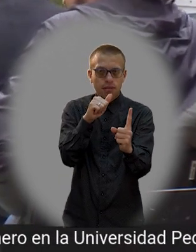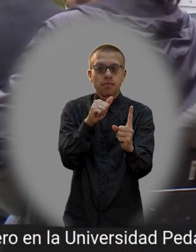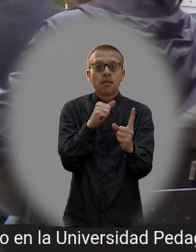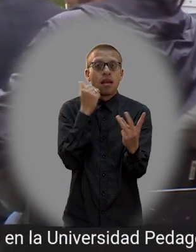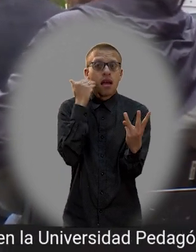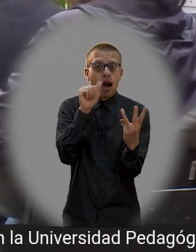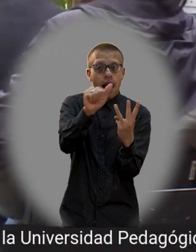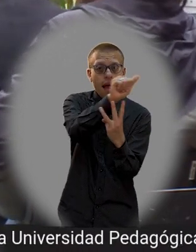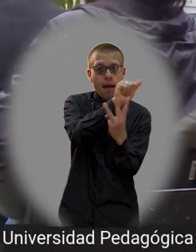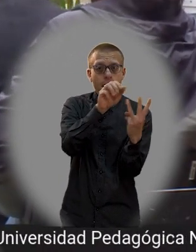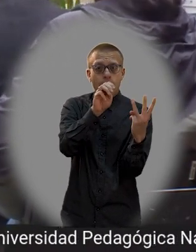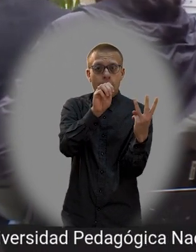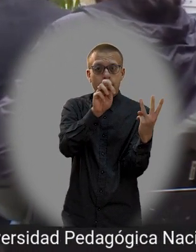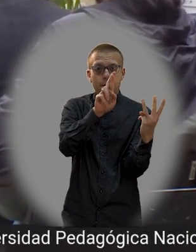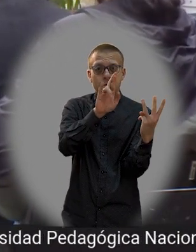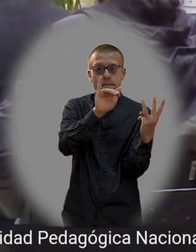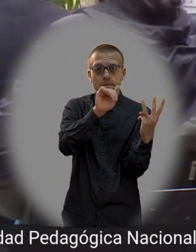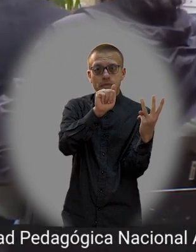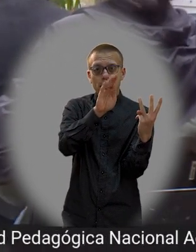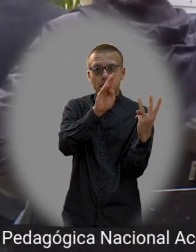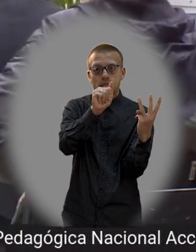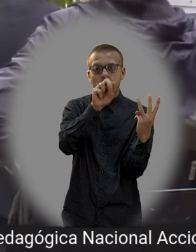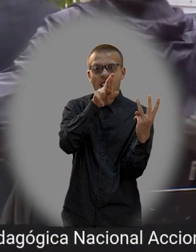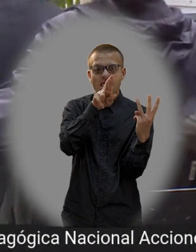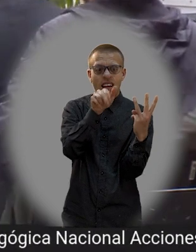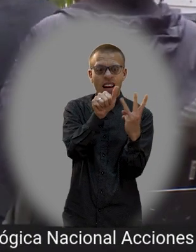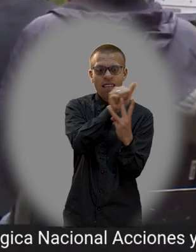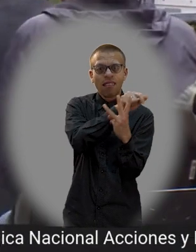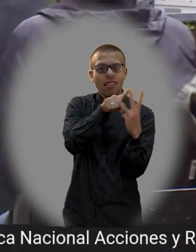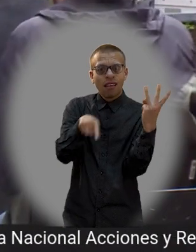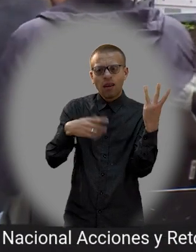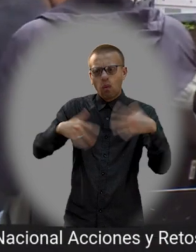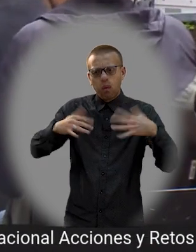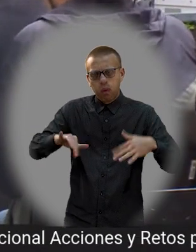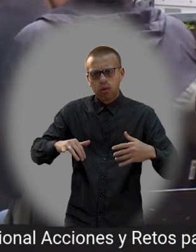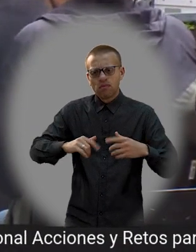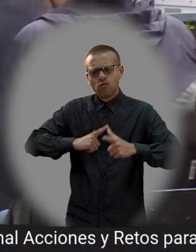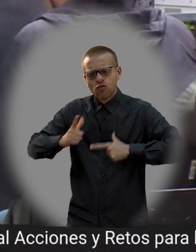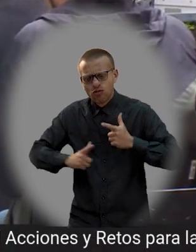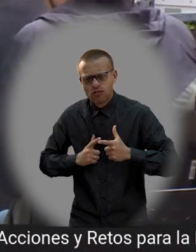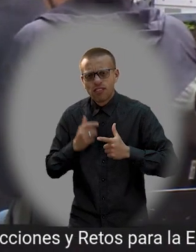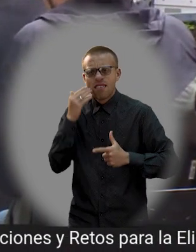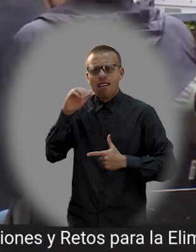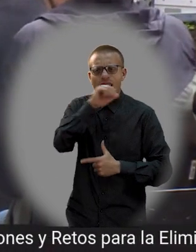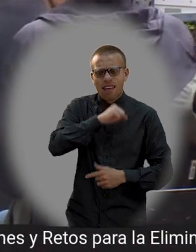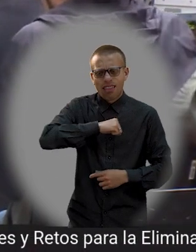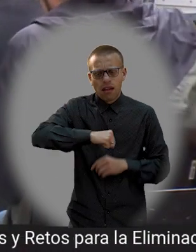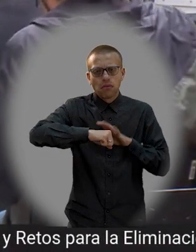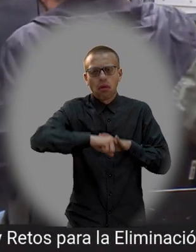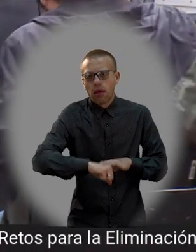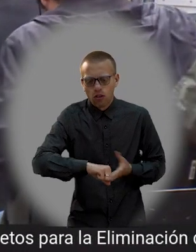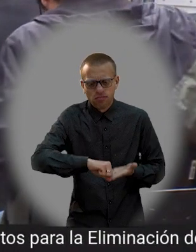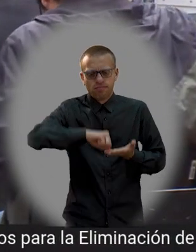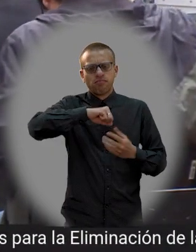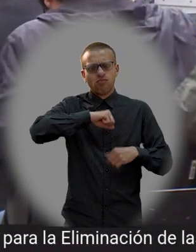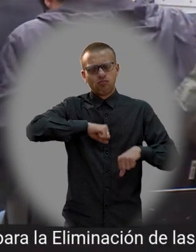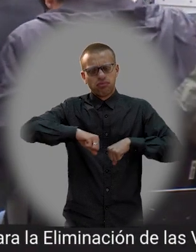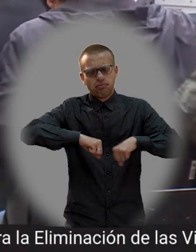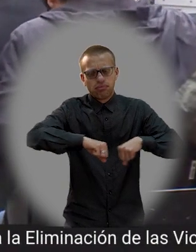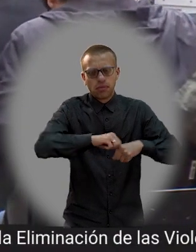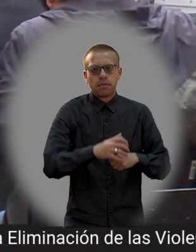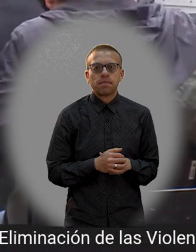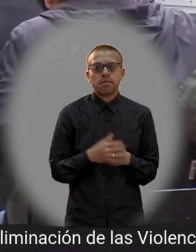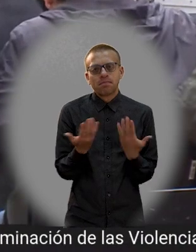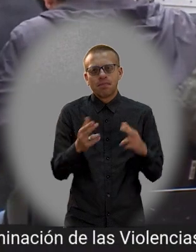muy poderosa, gracias a la resistencia y la lucha que siempre llevaron a lo largo de su vida. Además de esto, nos recuerdan la violencia de género que vive